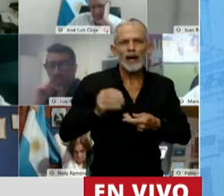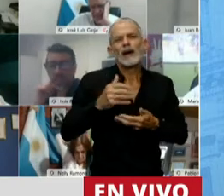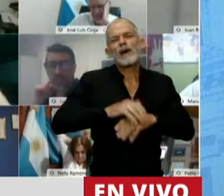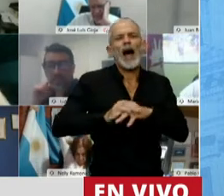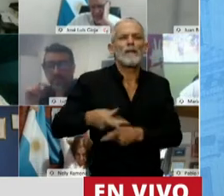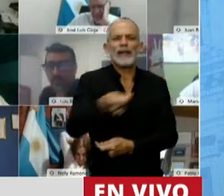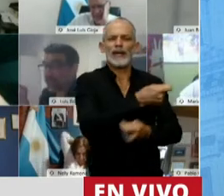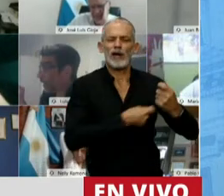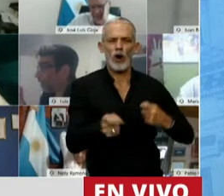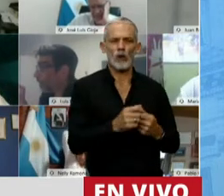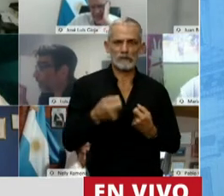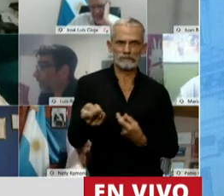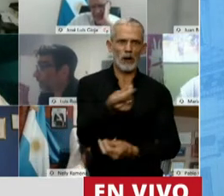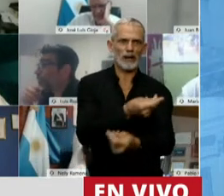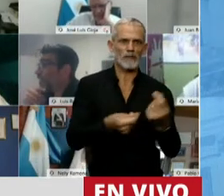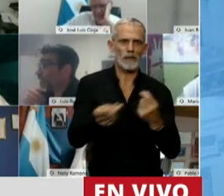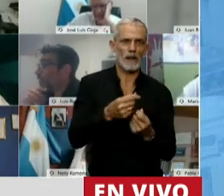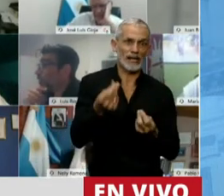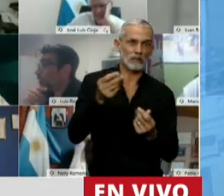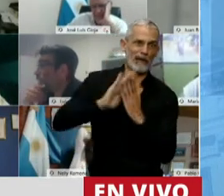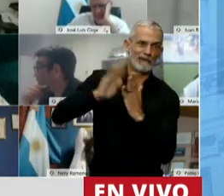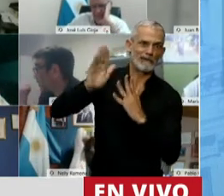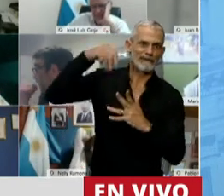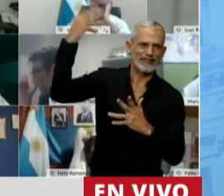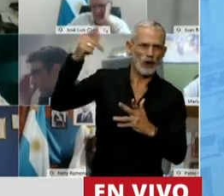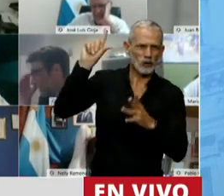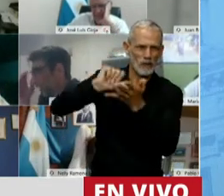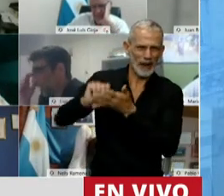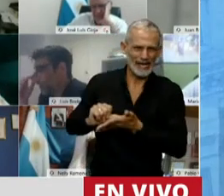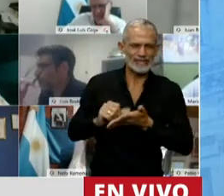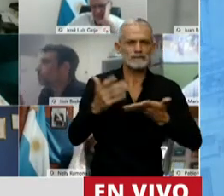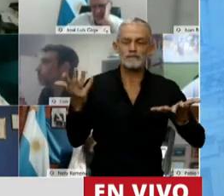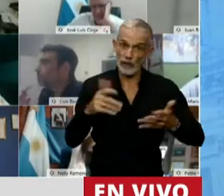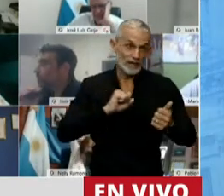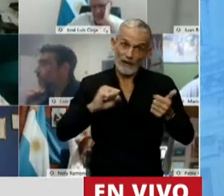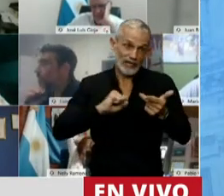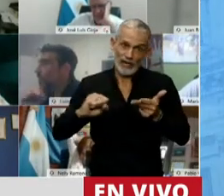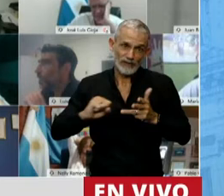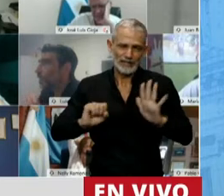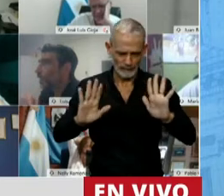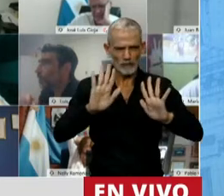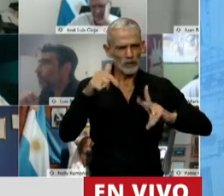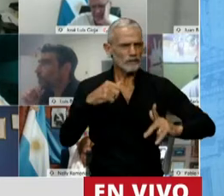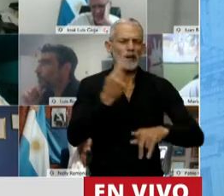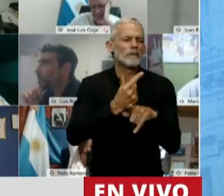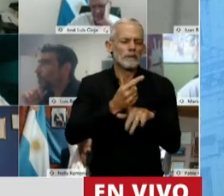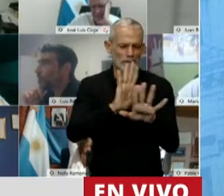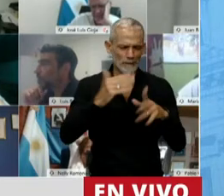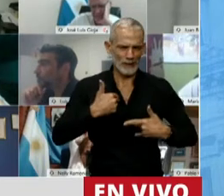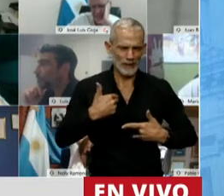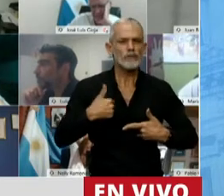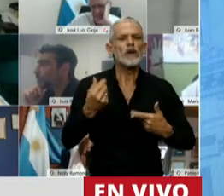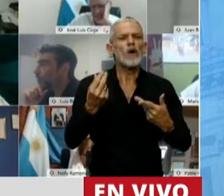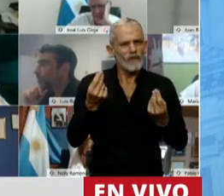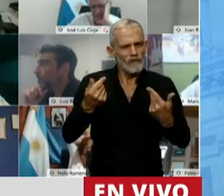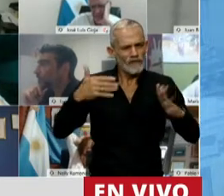la bicicleta financiera y la fuga de capitales, por decir, de algunas estafas, ¿no? Señor presidente, en primer lugar, valoro